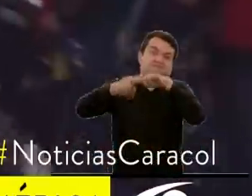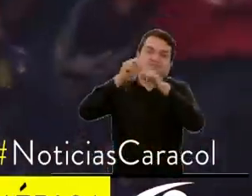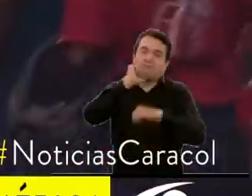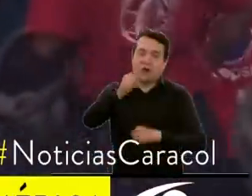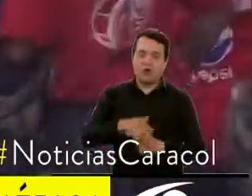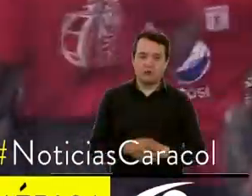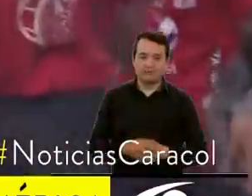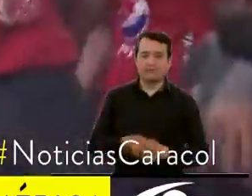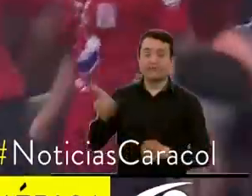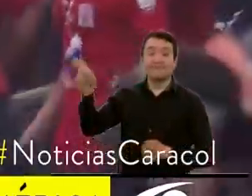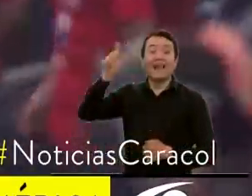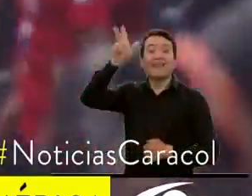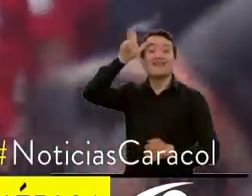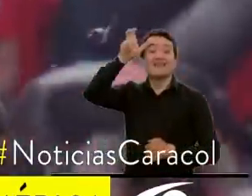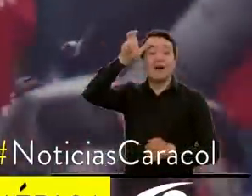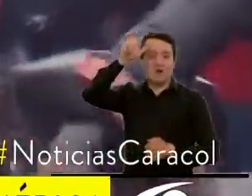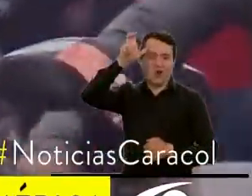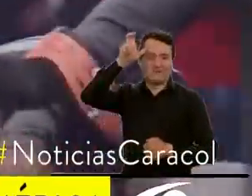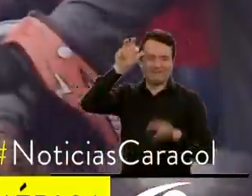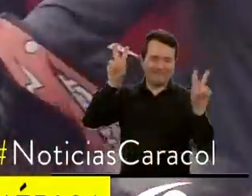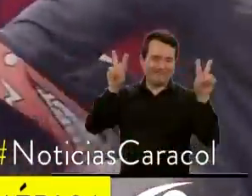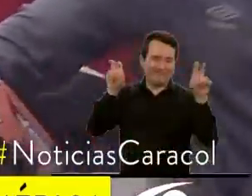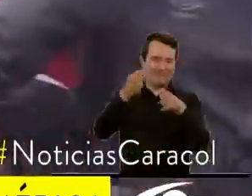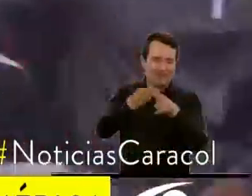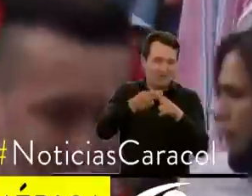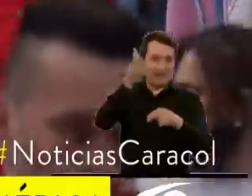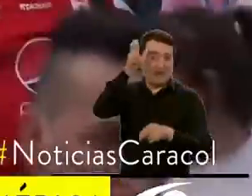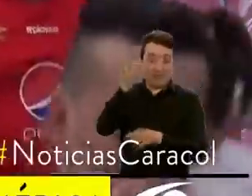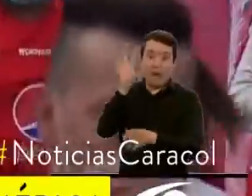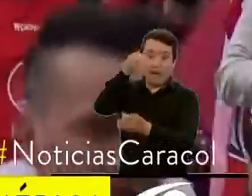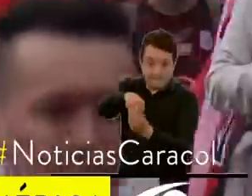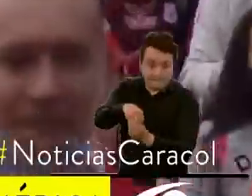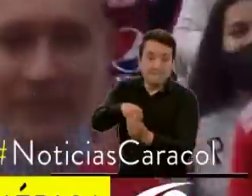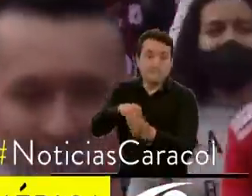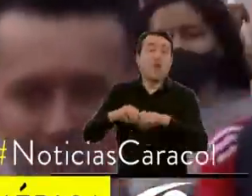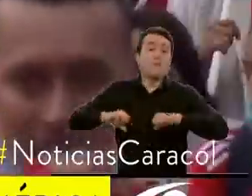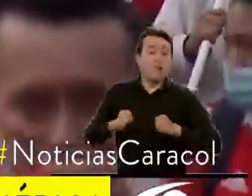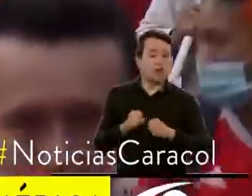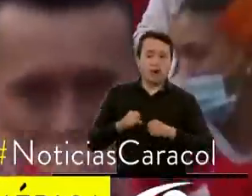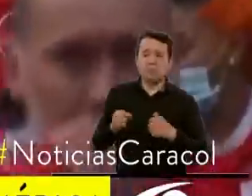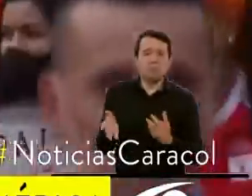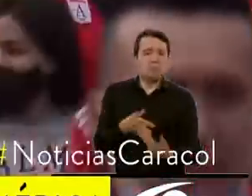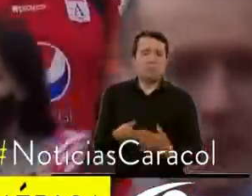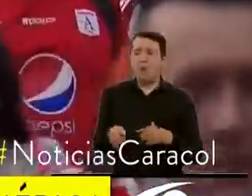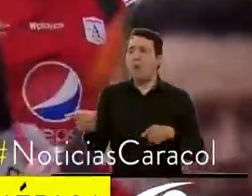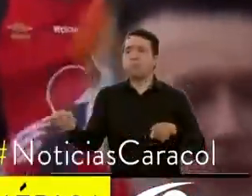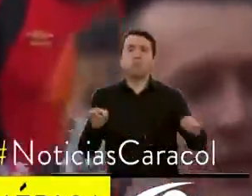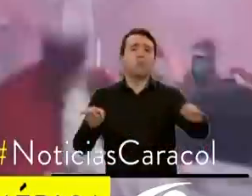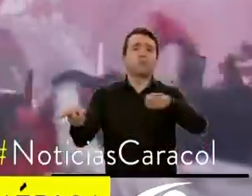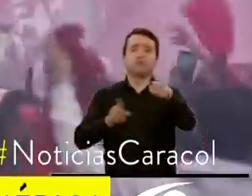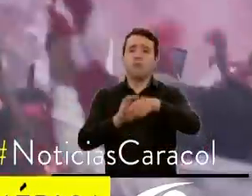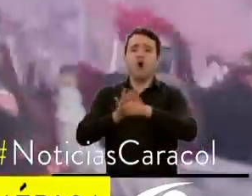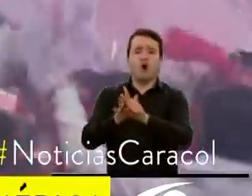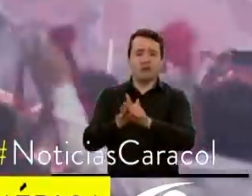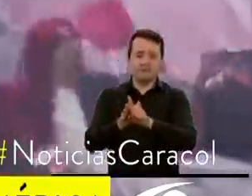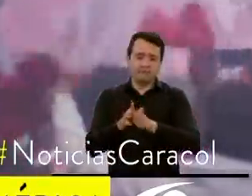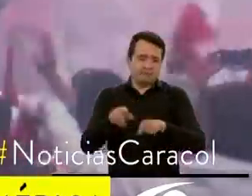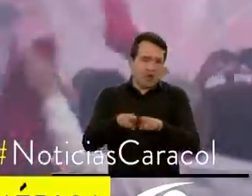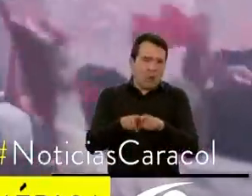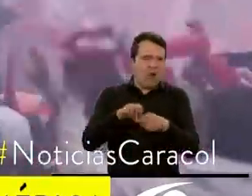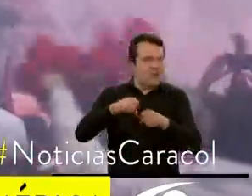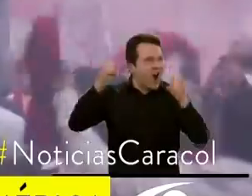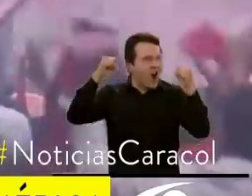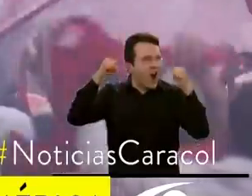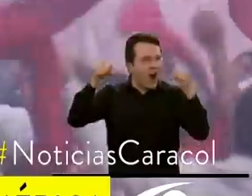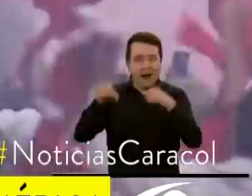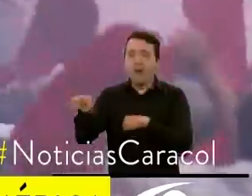El diablo llegó a recorrer las calles de Bogotá y lejos de importarle que el coronavirus sigue tan latente como su pasión por el fútbol y tan letal que